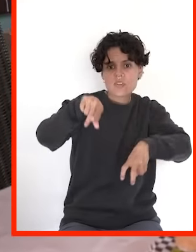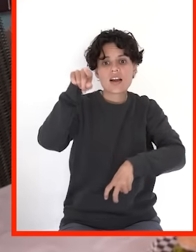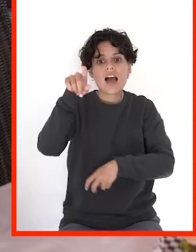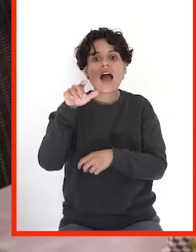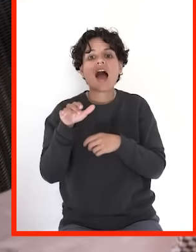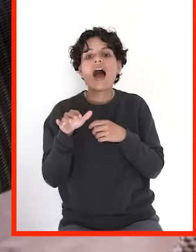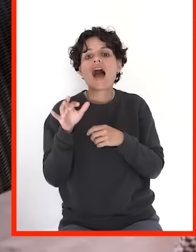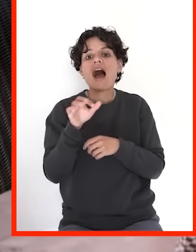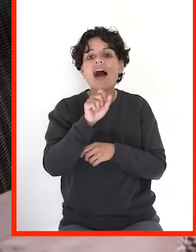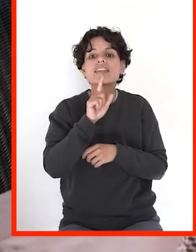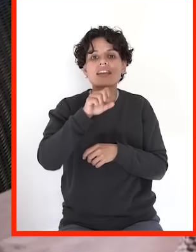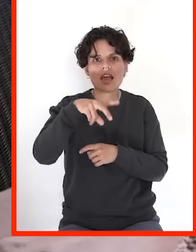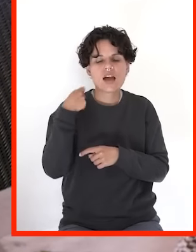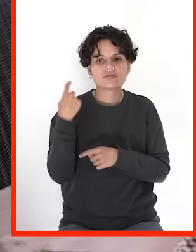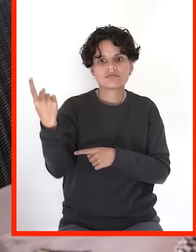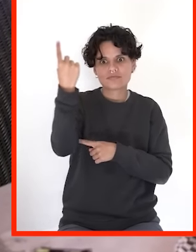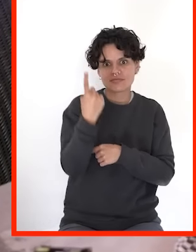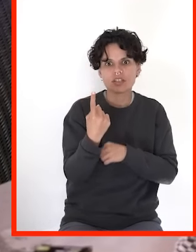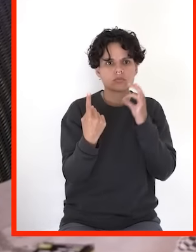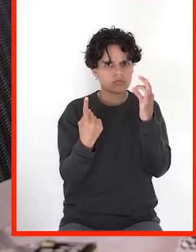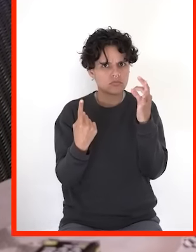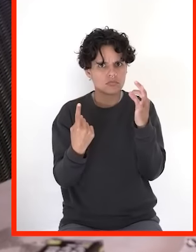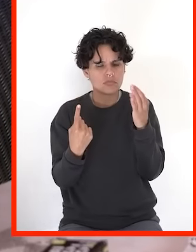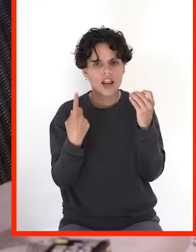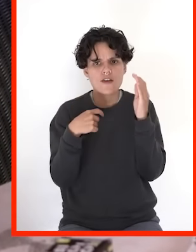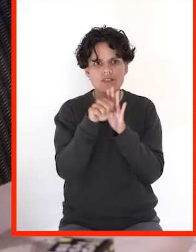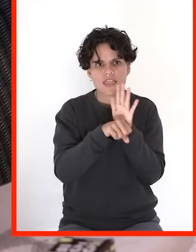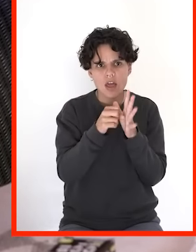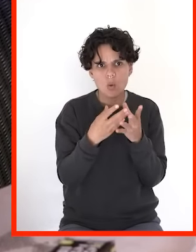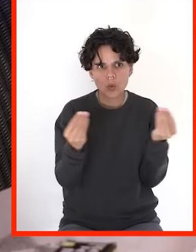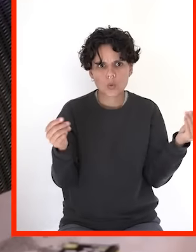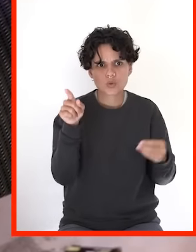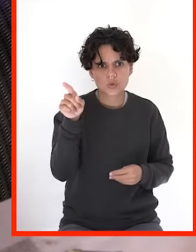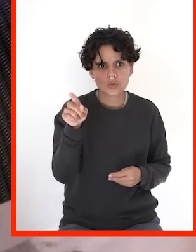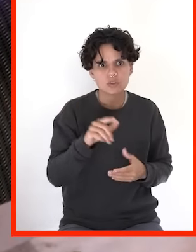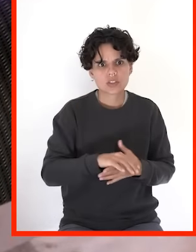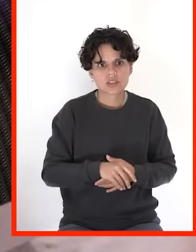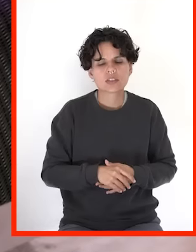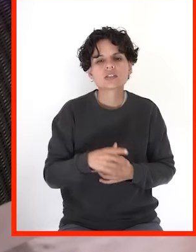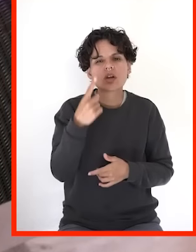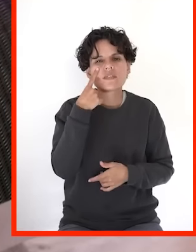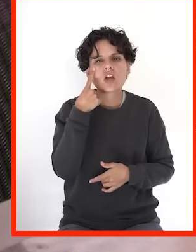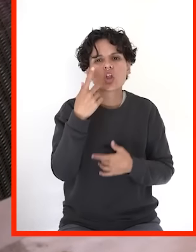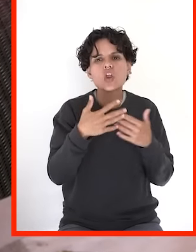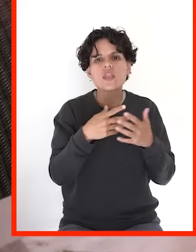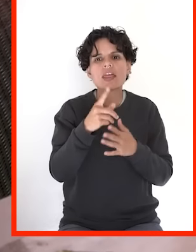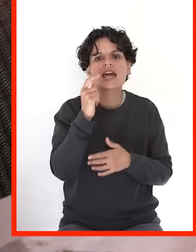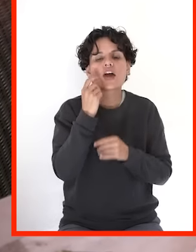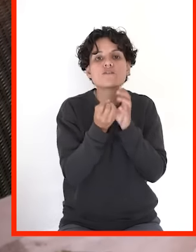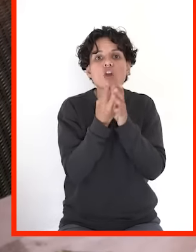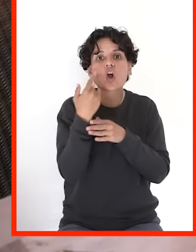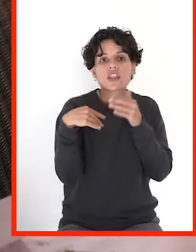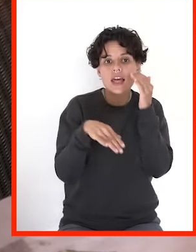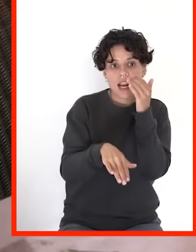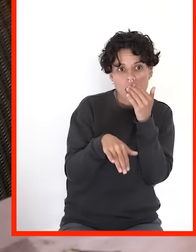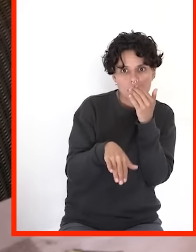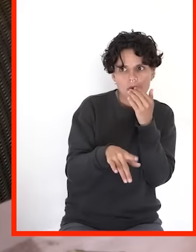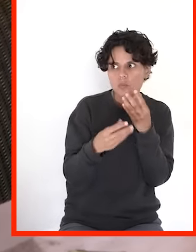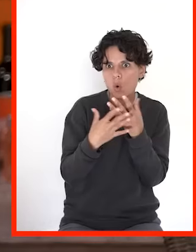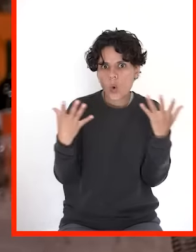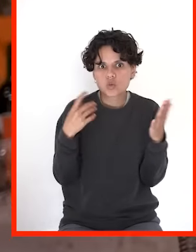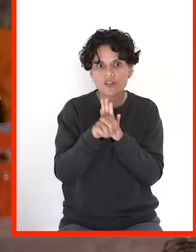la tenías, salen hartos videos. Sí. La vi el otro día en uno de Flor de Rap. Sí. Está saliendo un harto